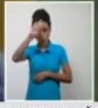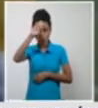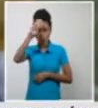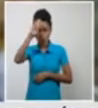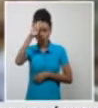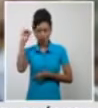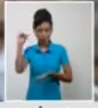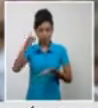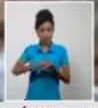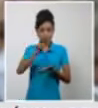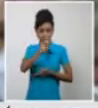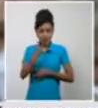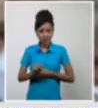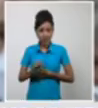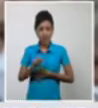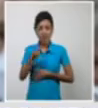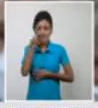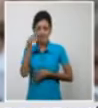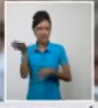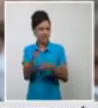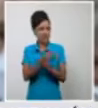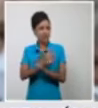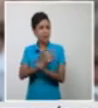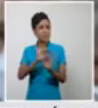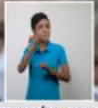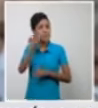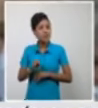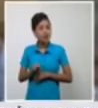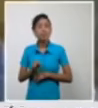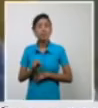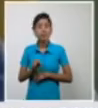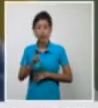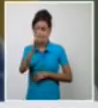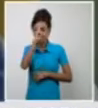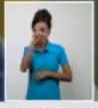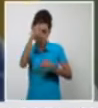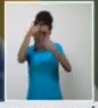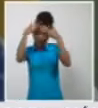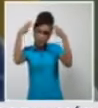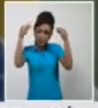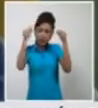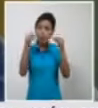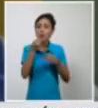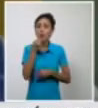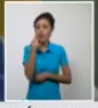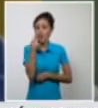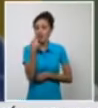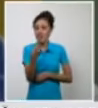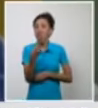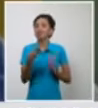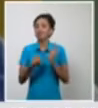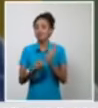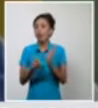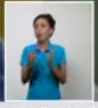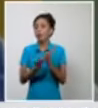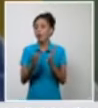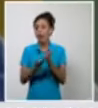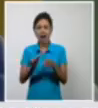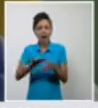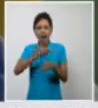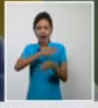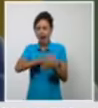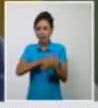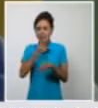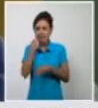con epidemiólogos, con virólogos, con médicos enfermeros, y pudimos comprobar, quizás antes de la eficacia de